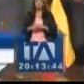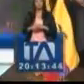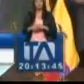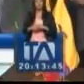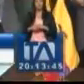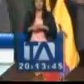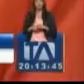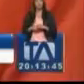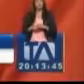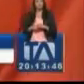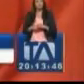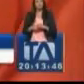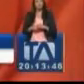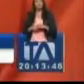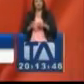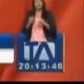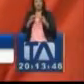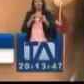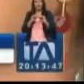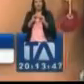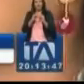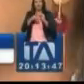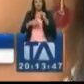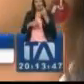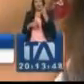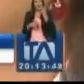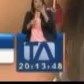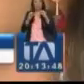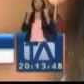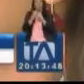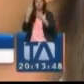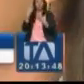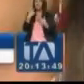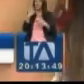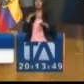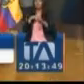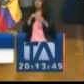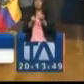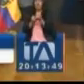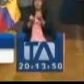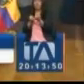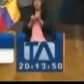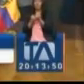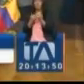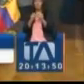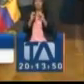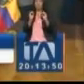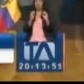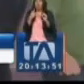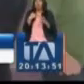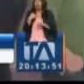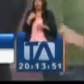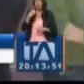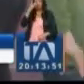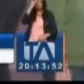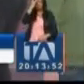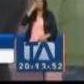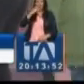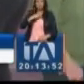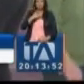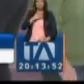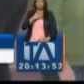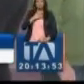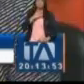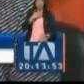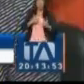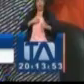El histórico partido de la IDE ya tomó su decisión. No respaldarán a nadie, ejercerán su derecho al voto de acuerdo a su conciencia en esta